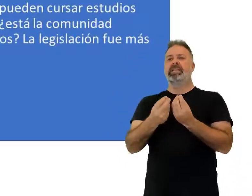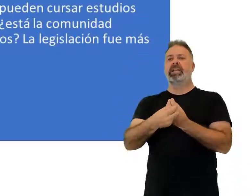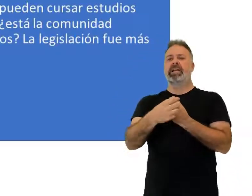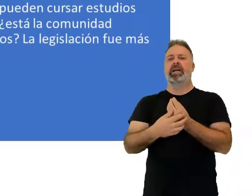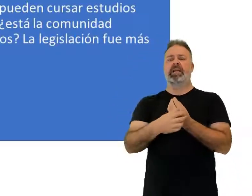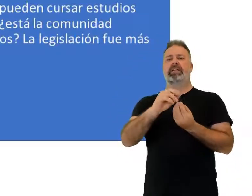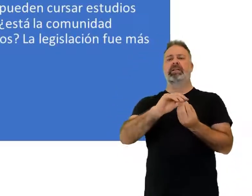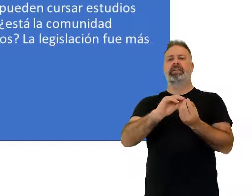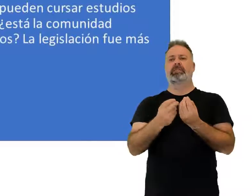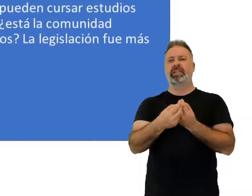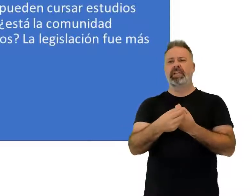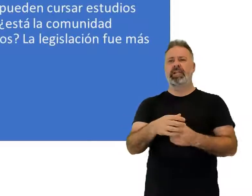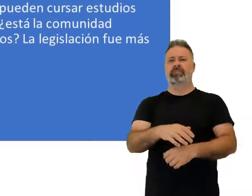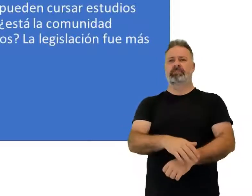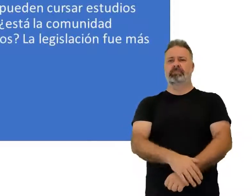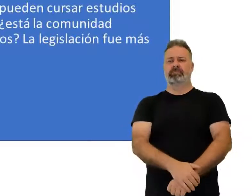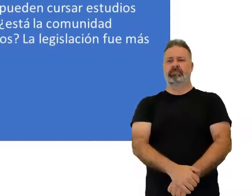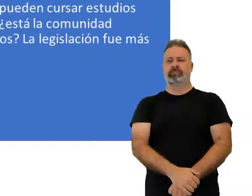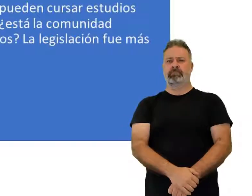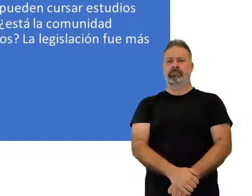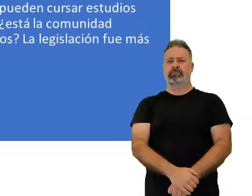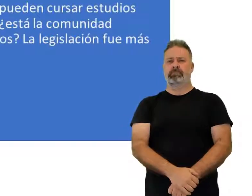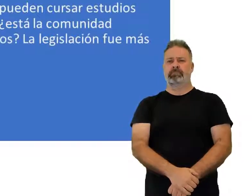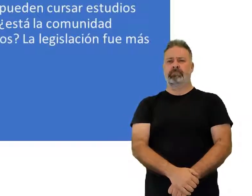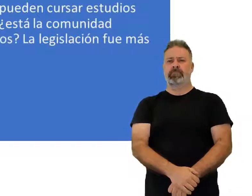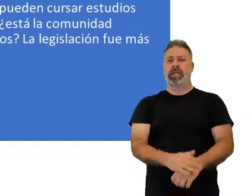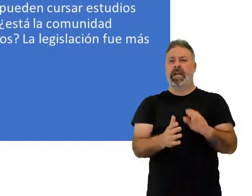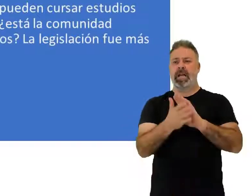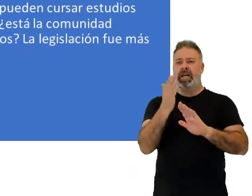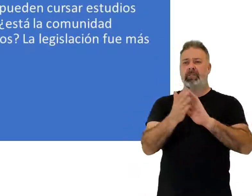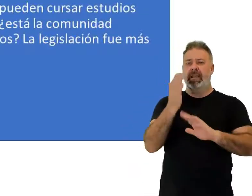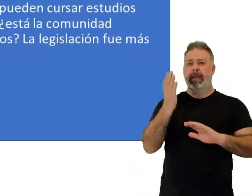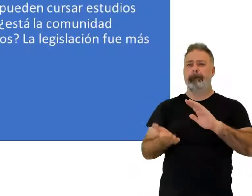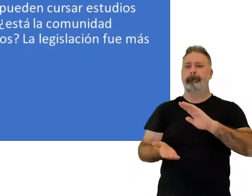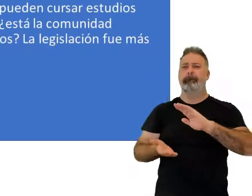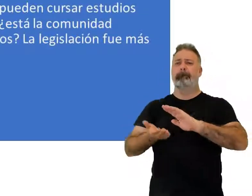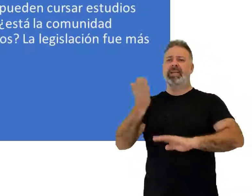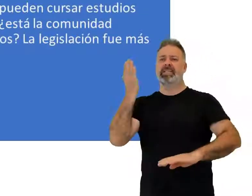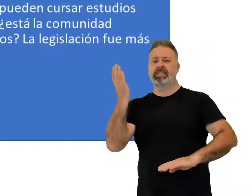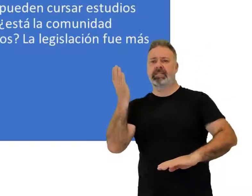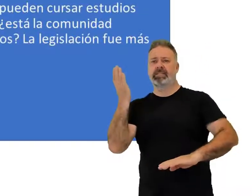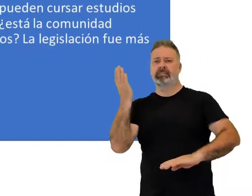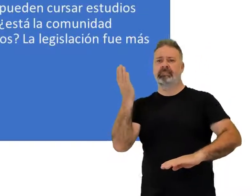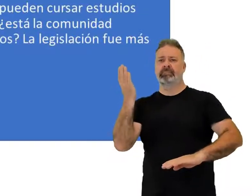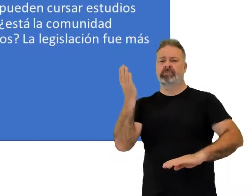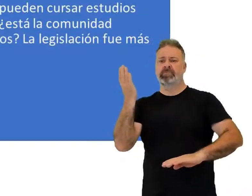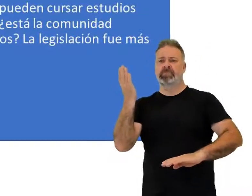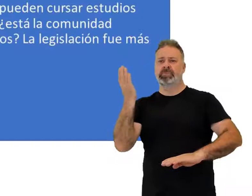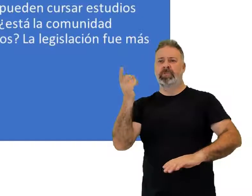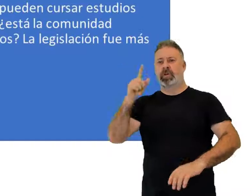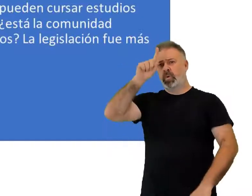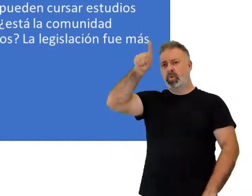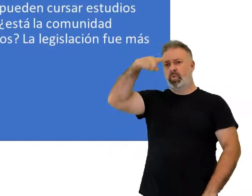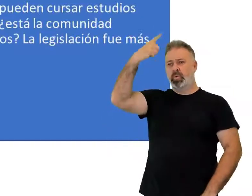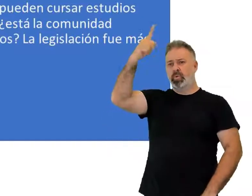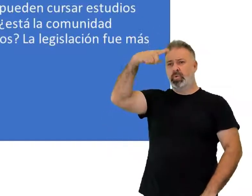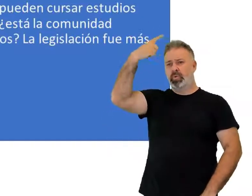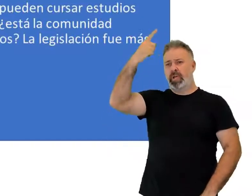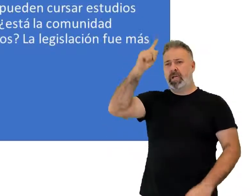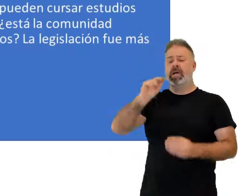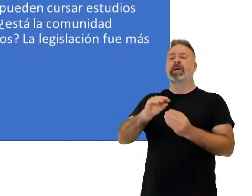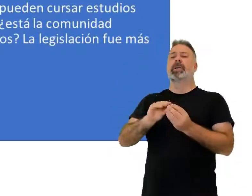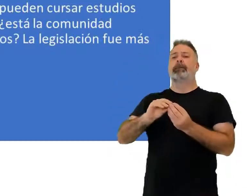o de las ideas va más lenta que la cultura